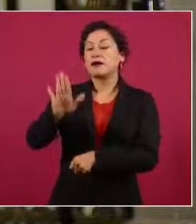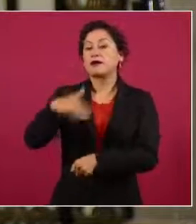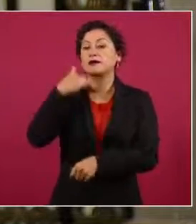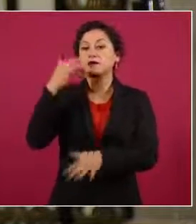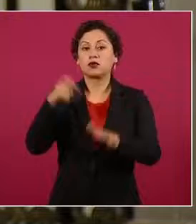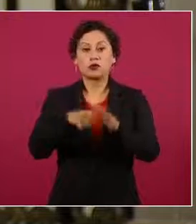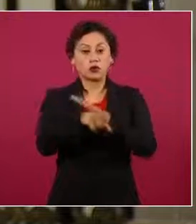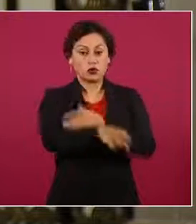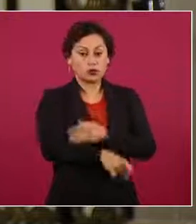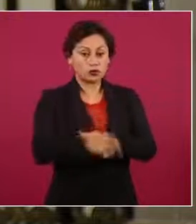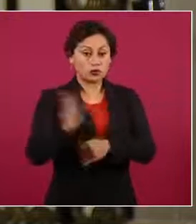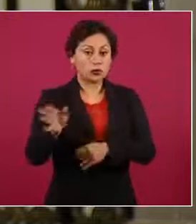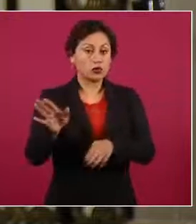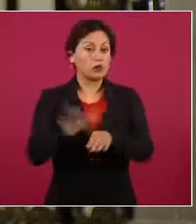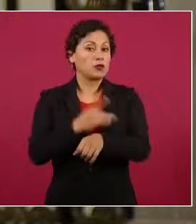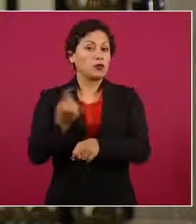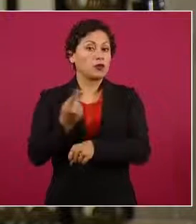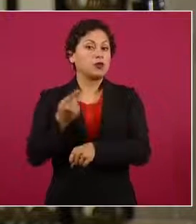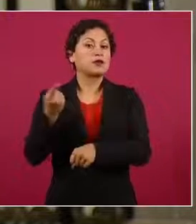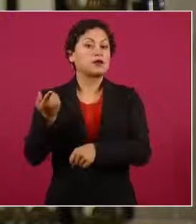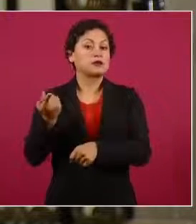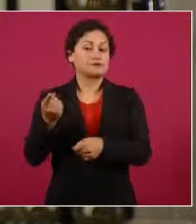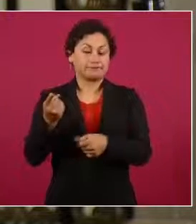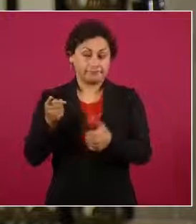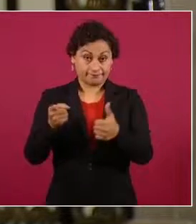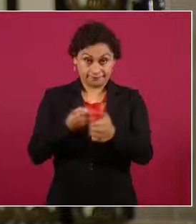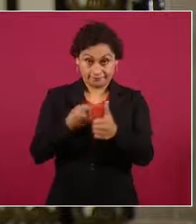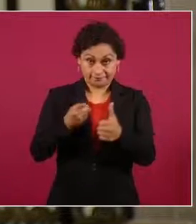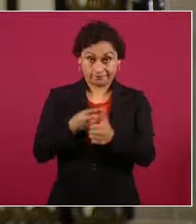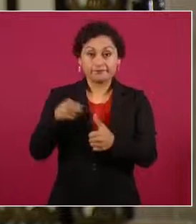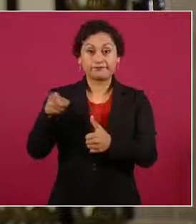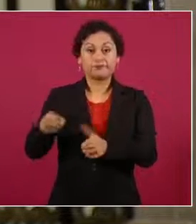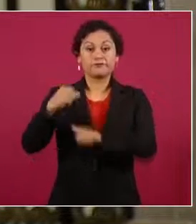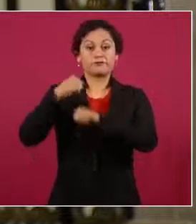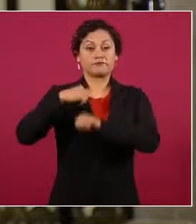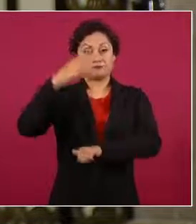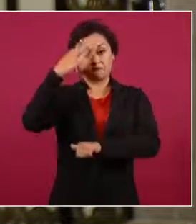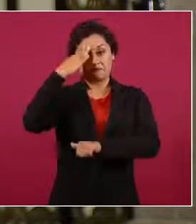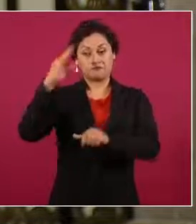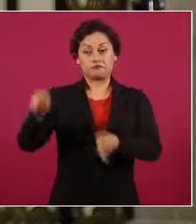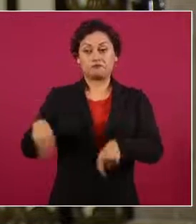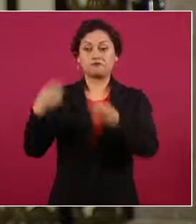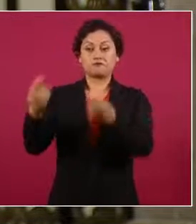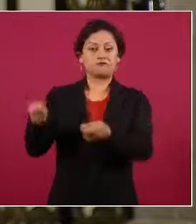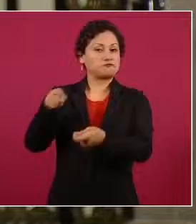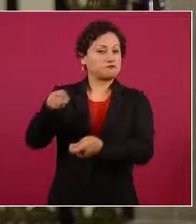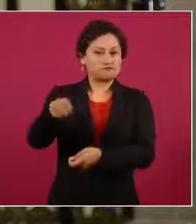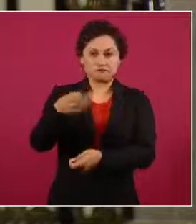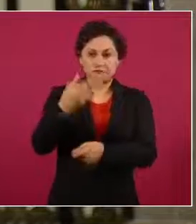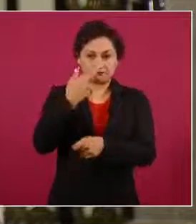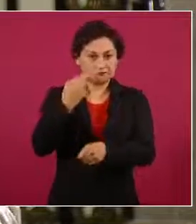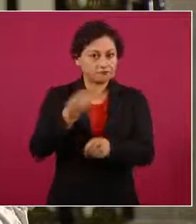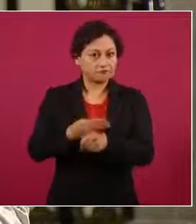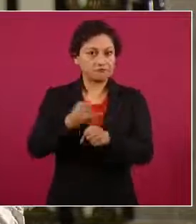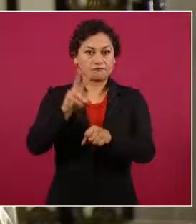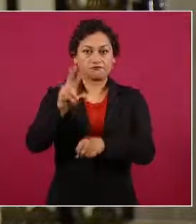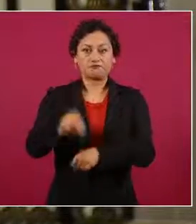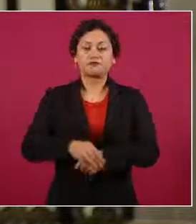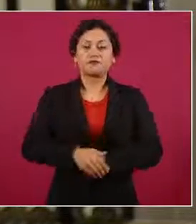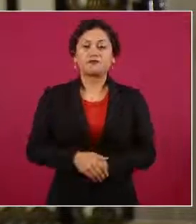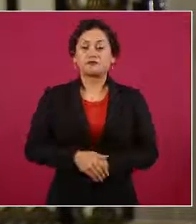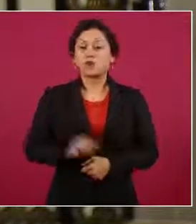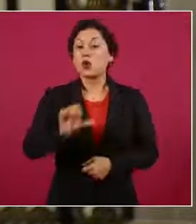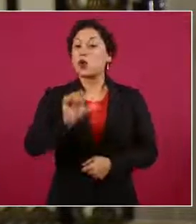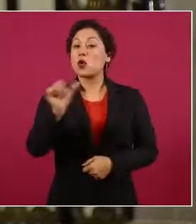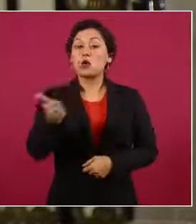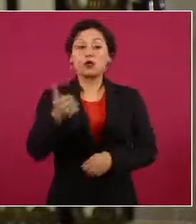Uno de los primeros es que no fue expedido por una autoridad competente para dicho convenio. Entre muchas otras razones en la cual me